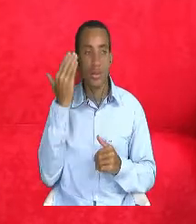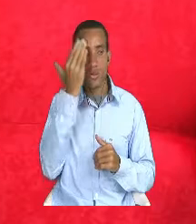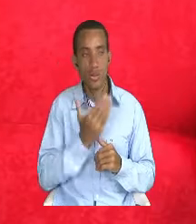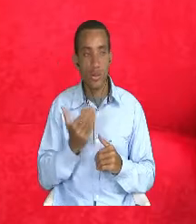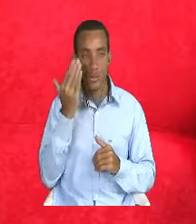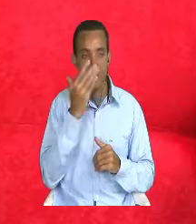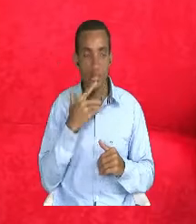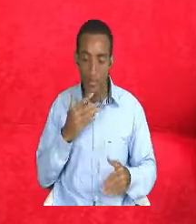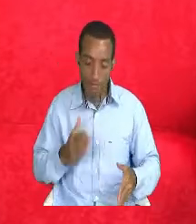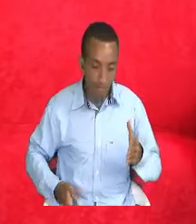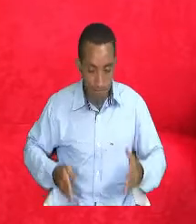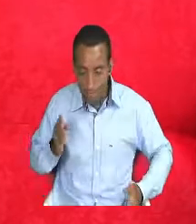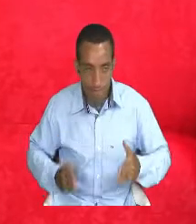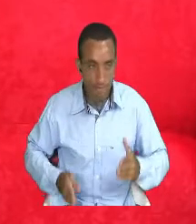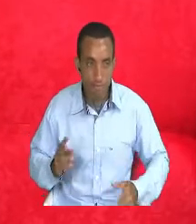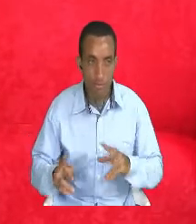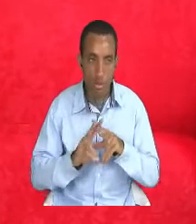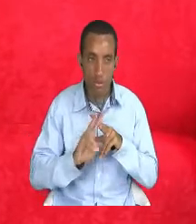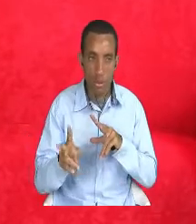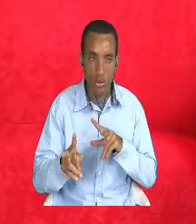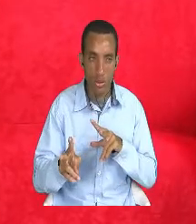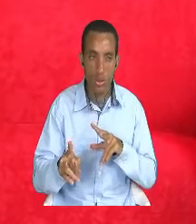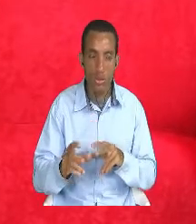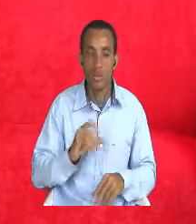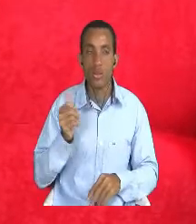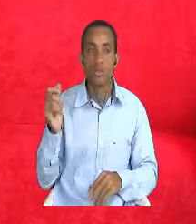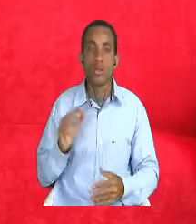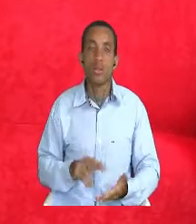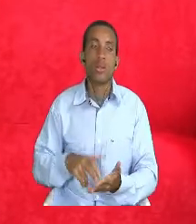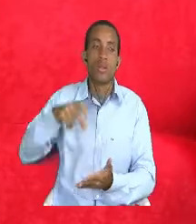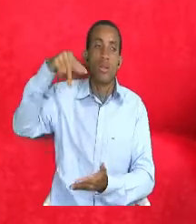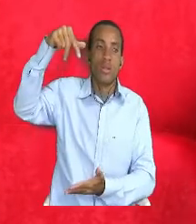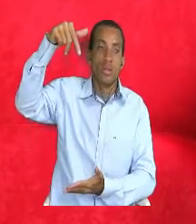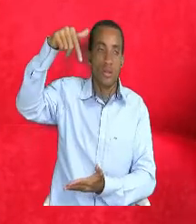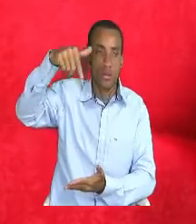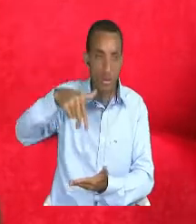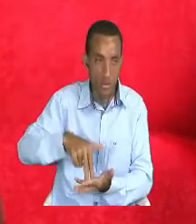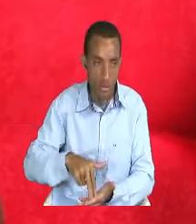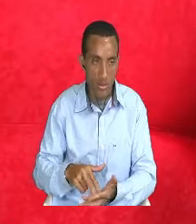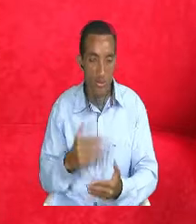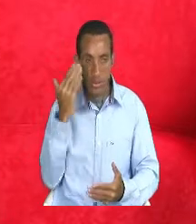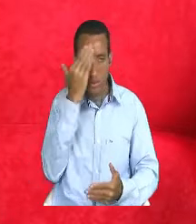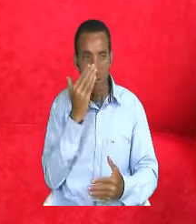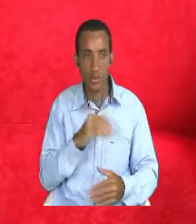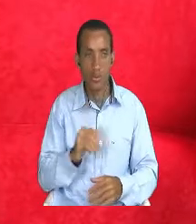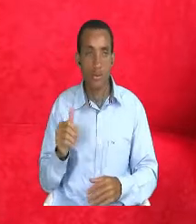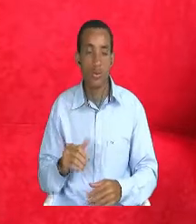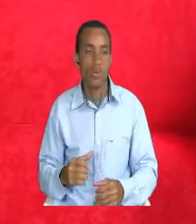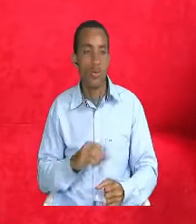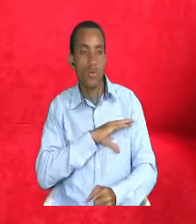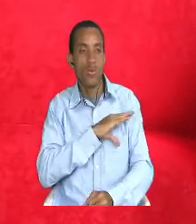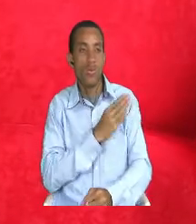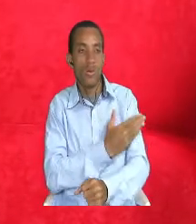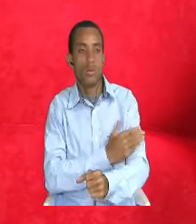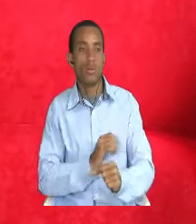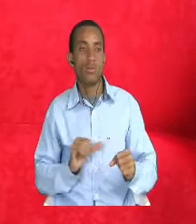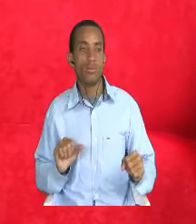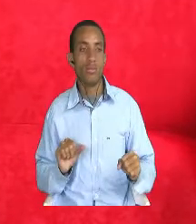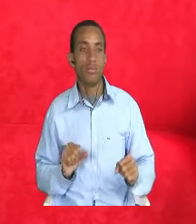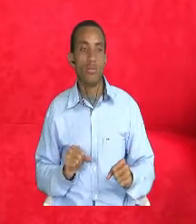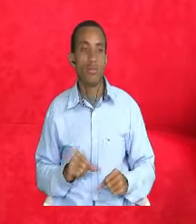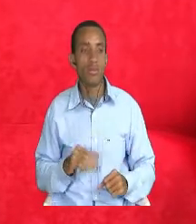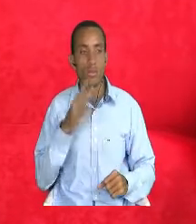ver con velocidad, en las pruebas que tienen que ver con saltabilidad y en las pruebas que tienen que ver con fuerza. ¿Por